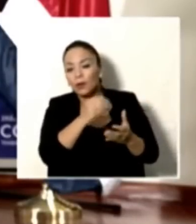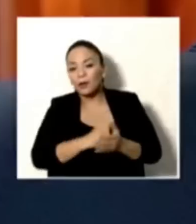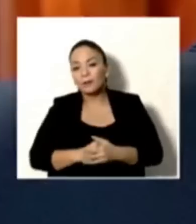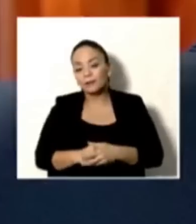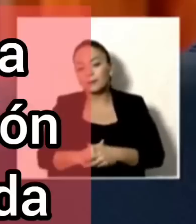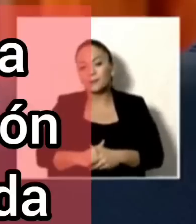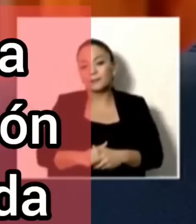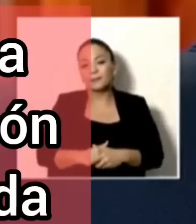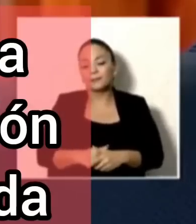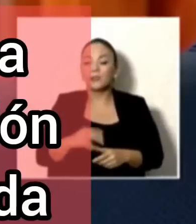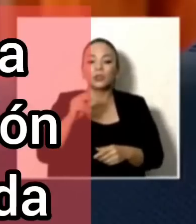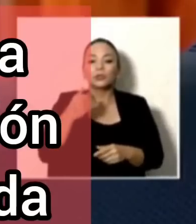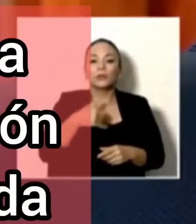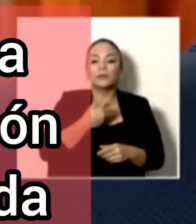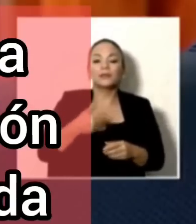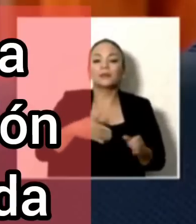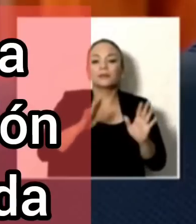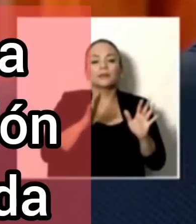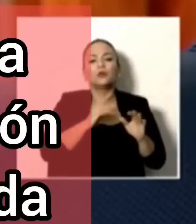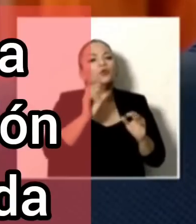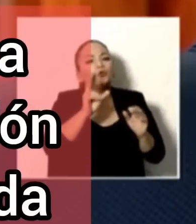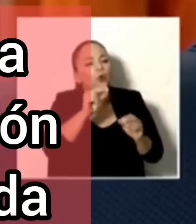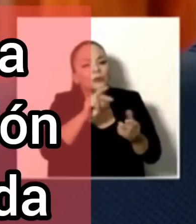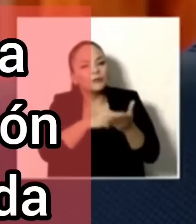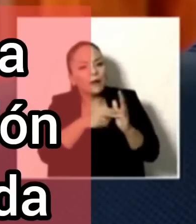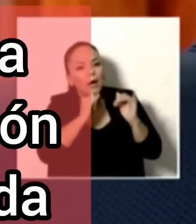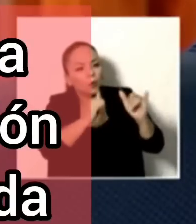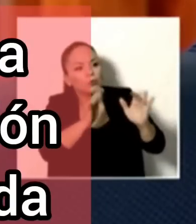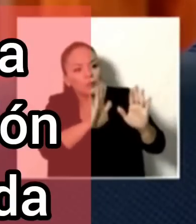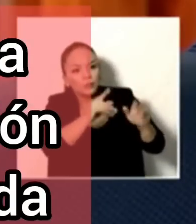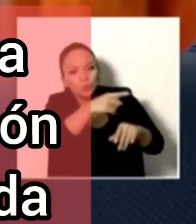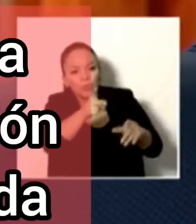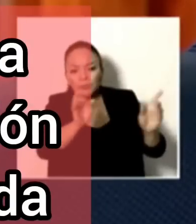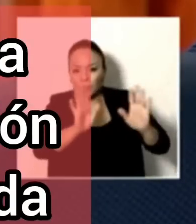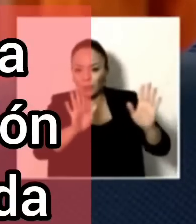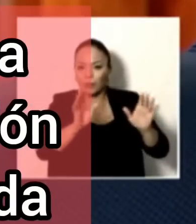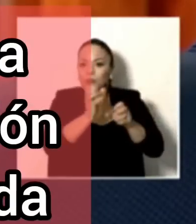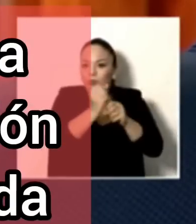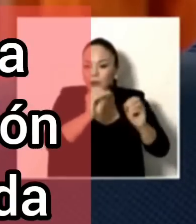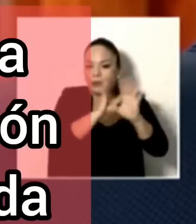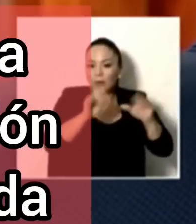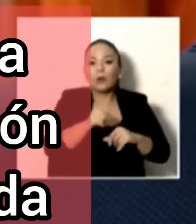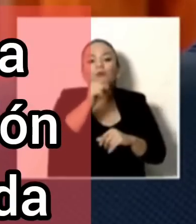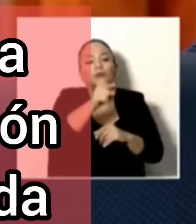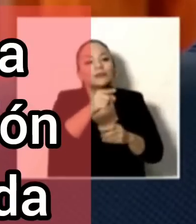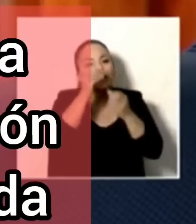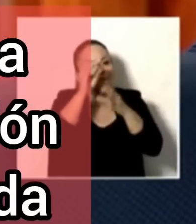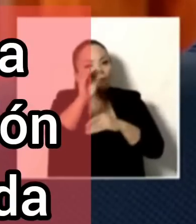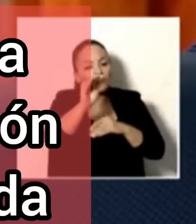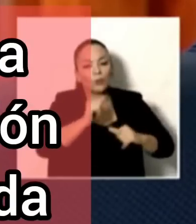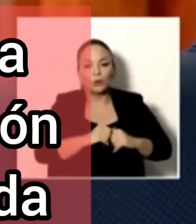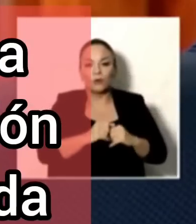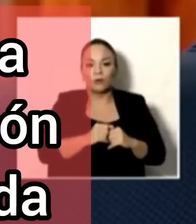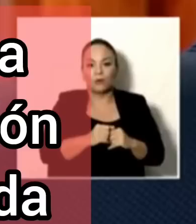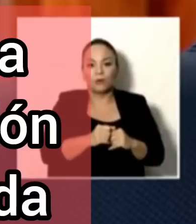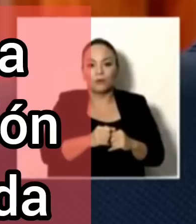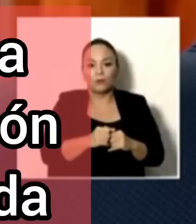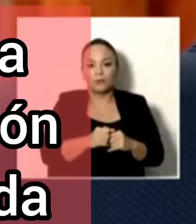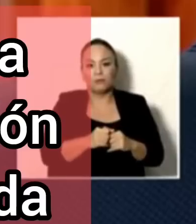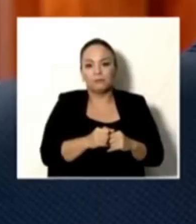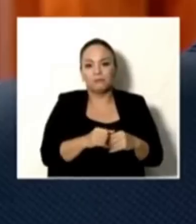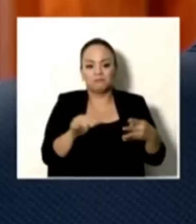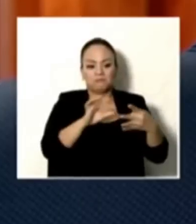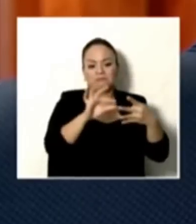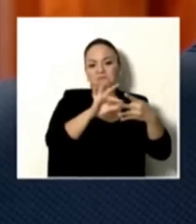Mora? No, señor presidente, no hay ninguna acusación, simplemente los hechos están claros. A usted se le notificó a finales de enero, a